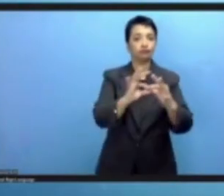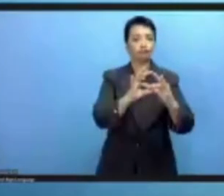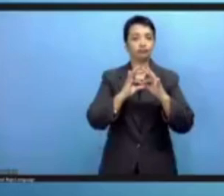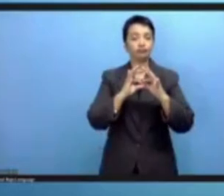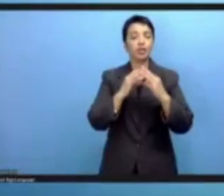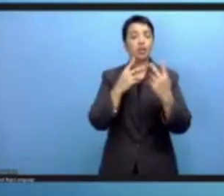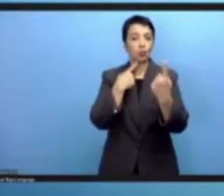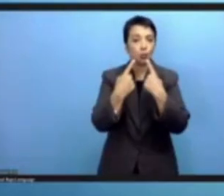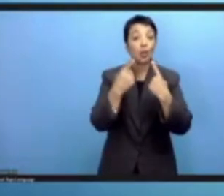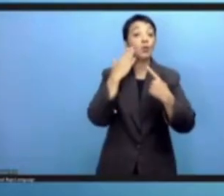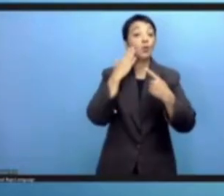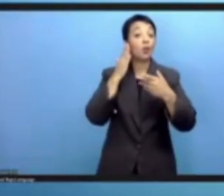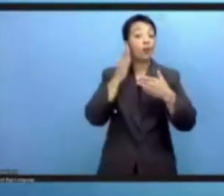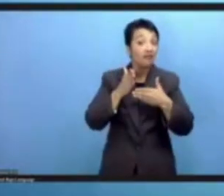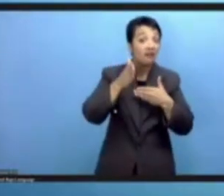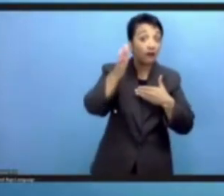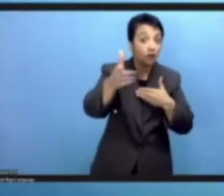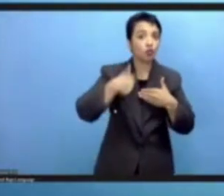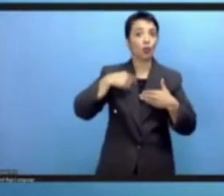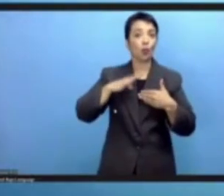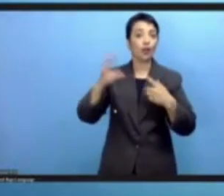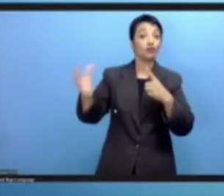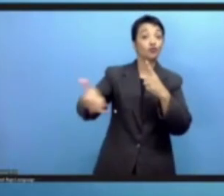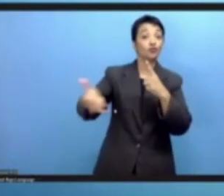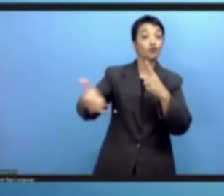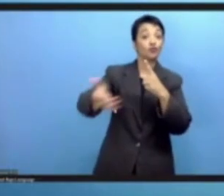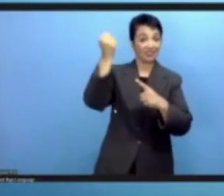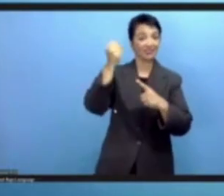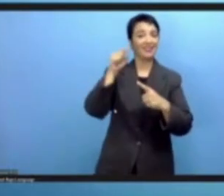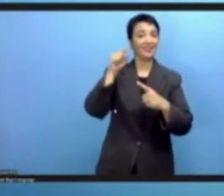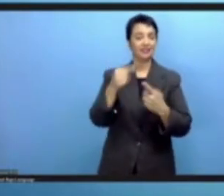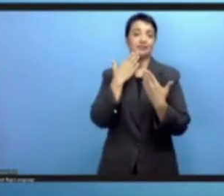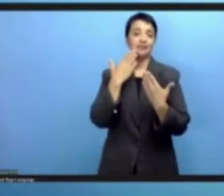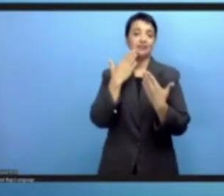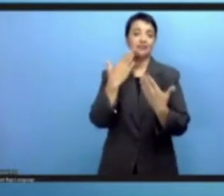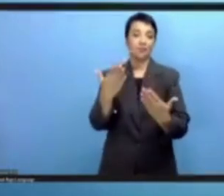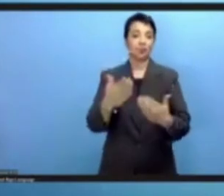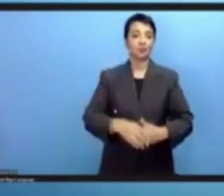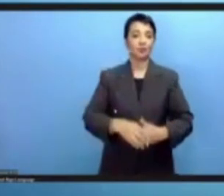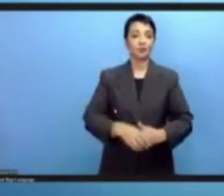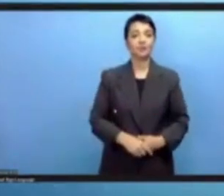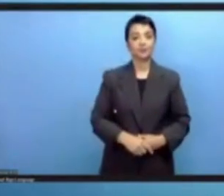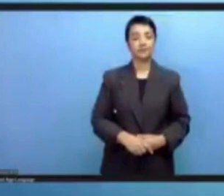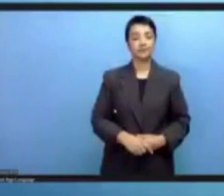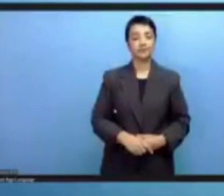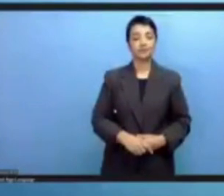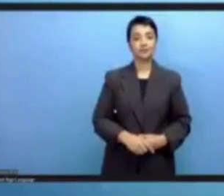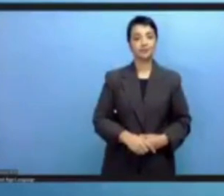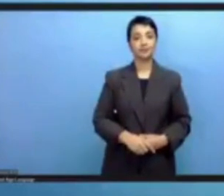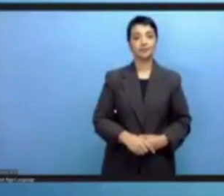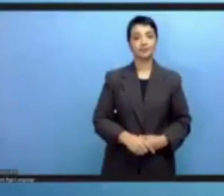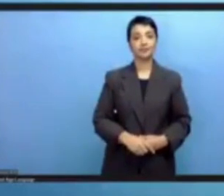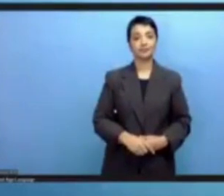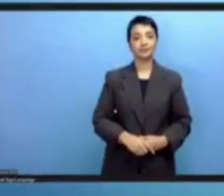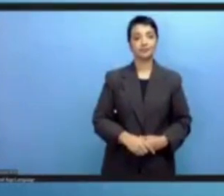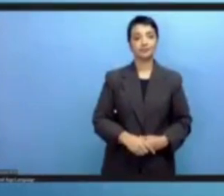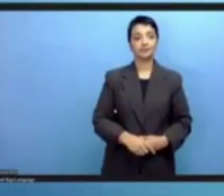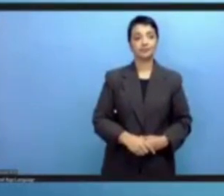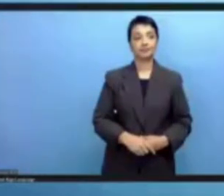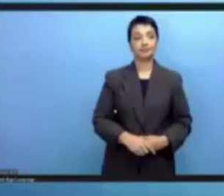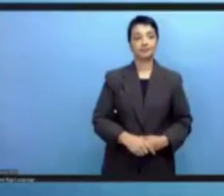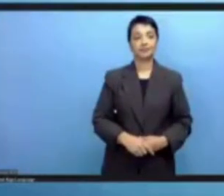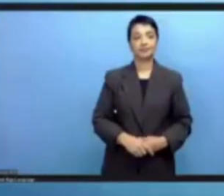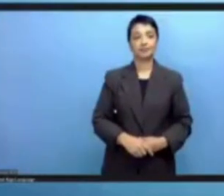líder en la promoción de Derechos Humanos género y ambiental en la cooperación y la gobernanza de internet hacia el futuro que